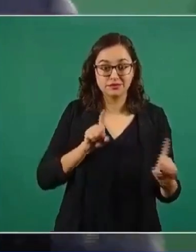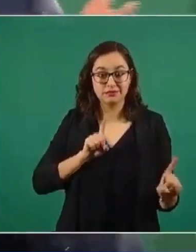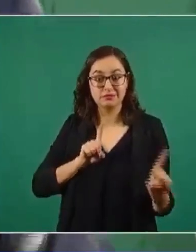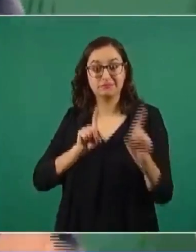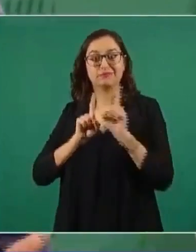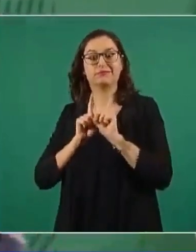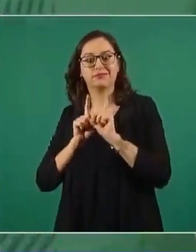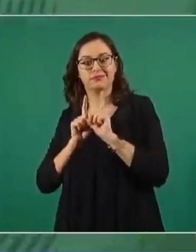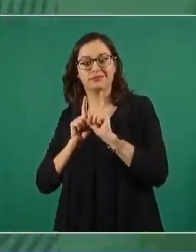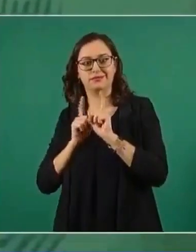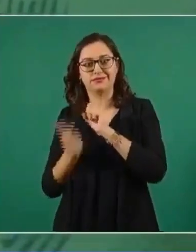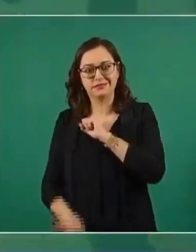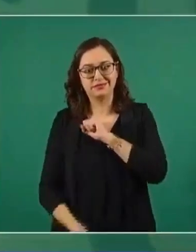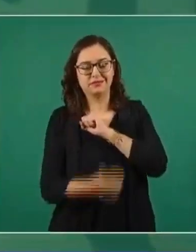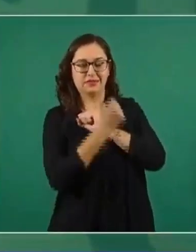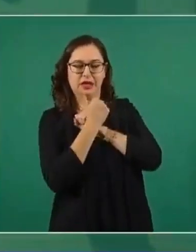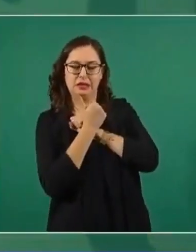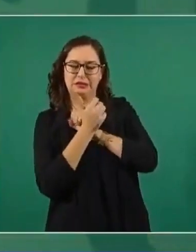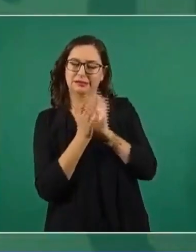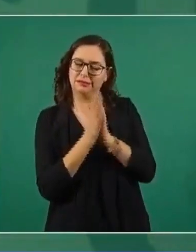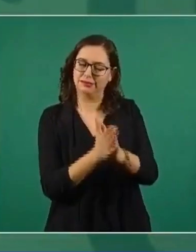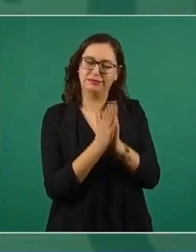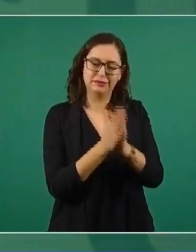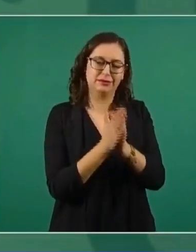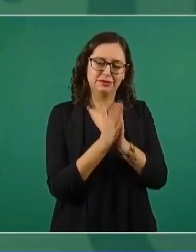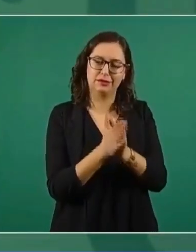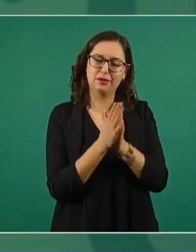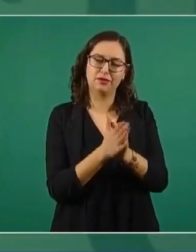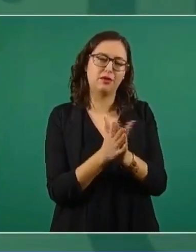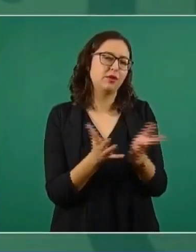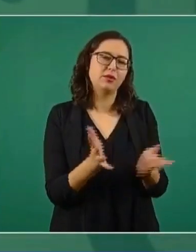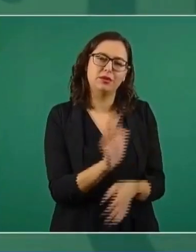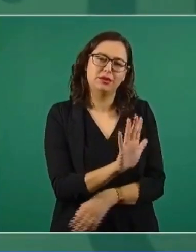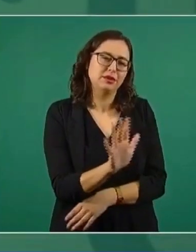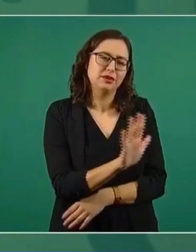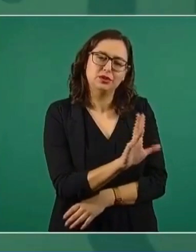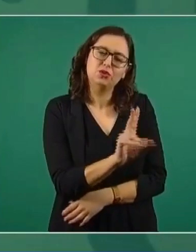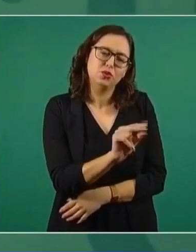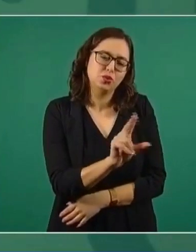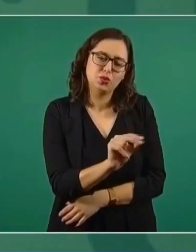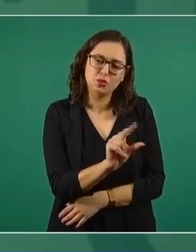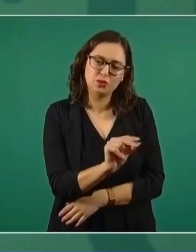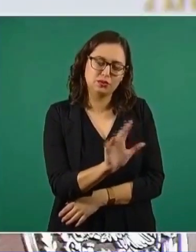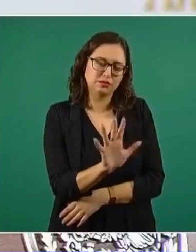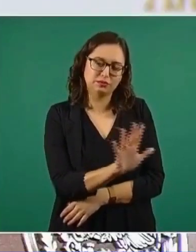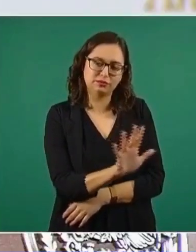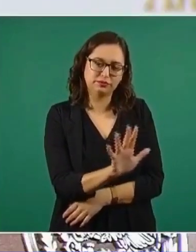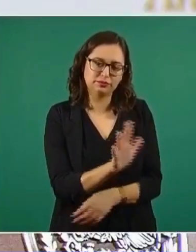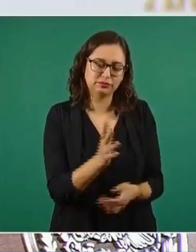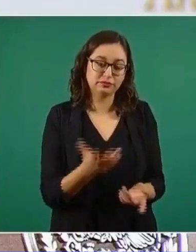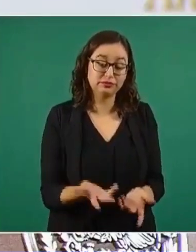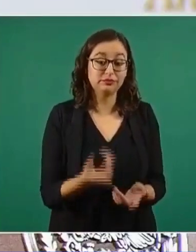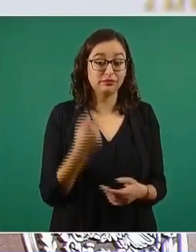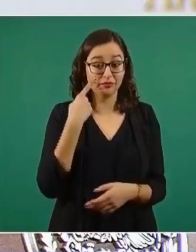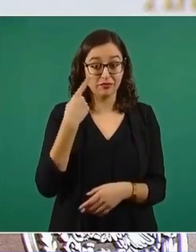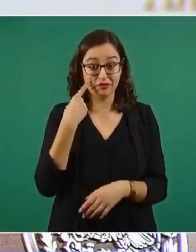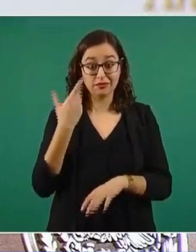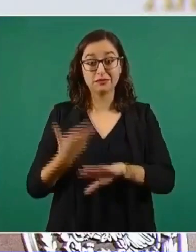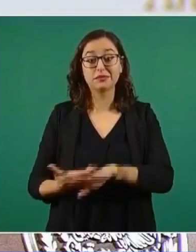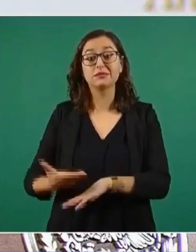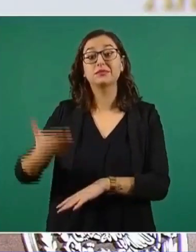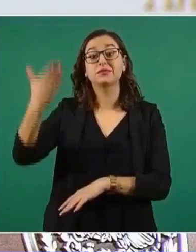Cuando menos no es tan costoso, porque antes hasta pagaban $1,000,000 por entrevista